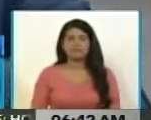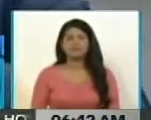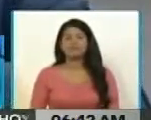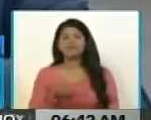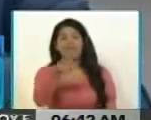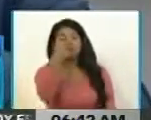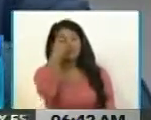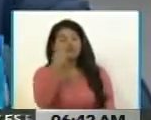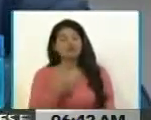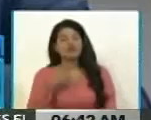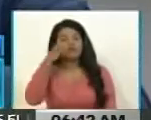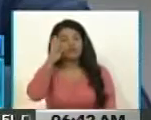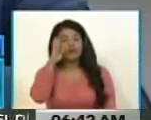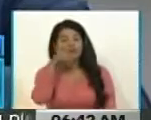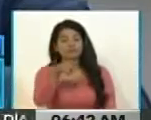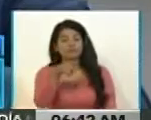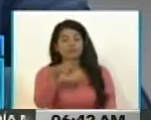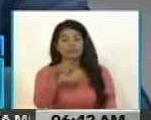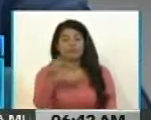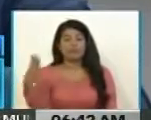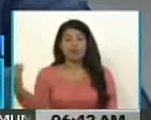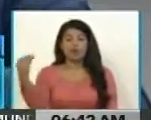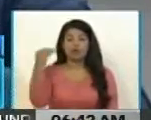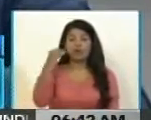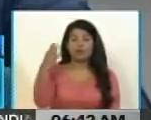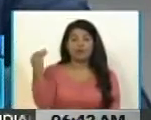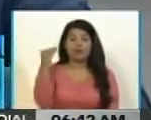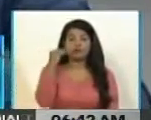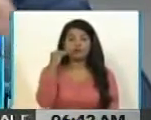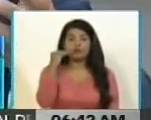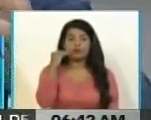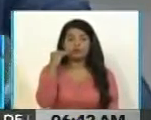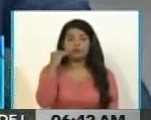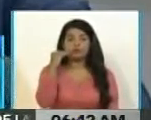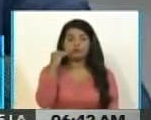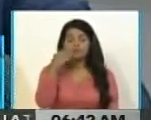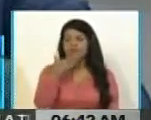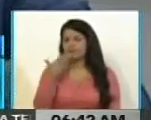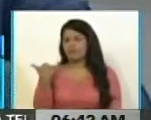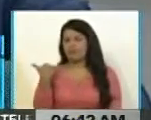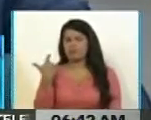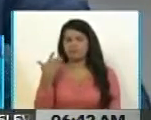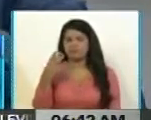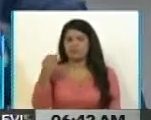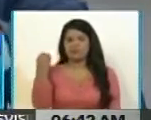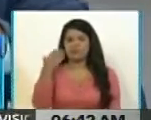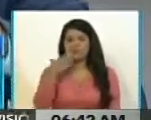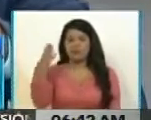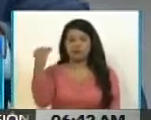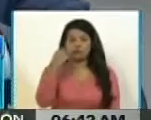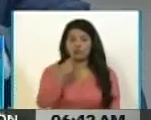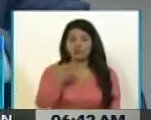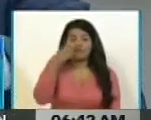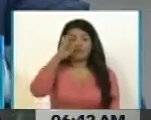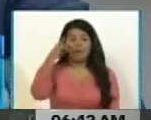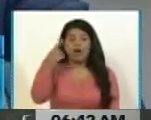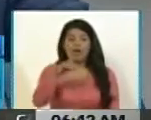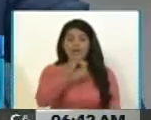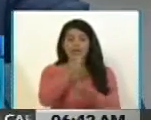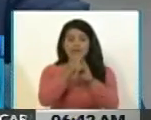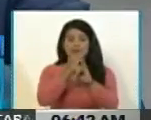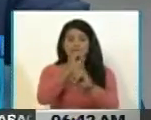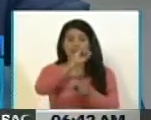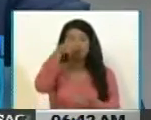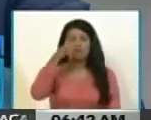atención, que me lo estaban mencionando cuando hace algunos meses me mencionaban que hay hasta una página de Facebook